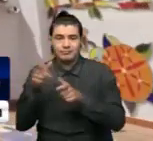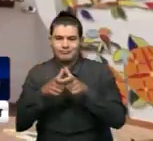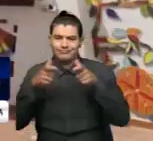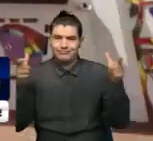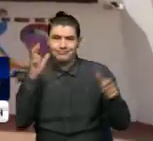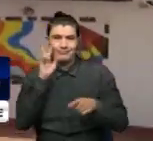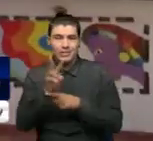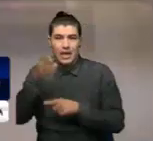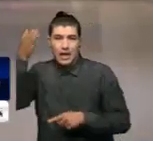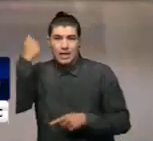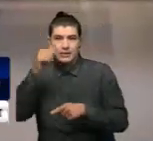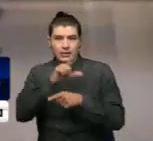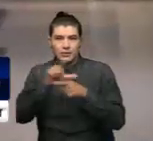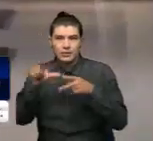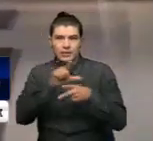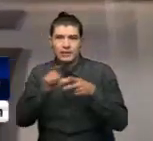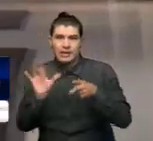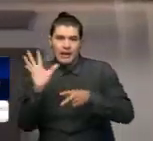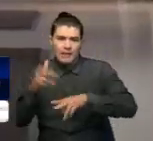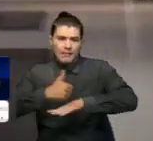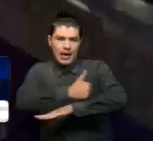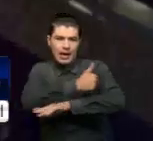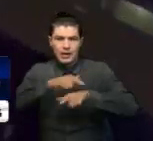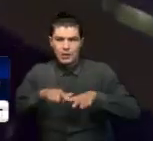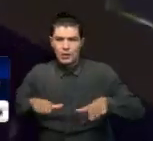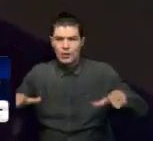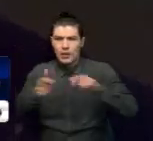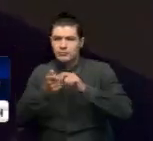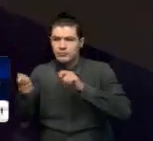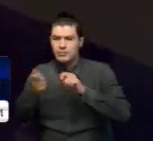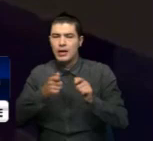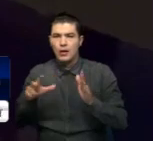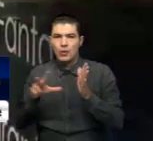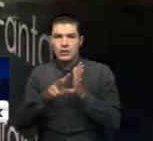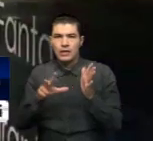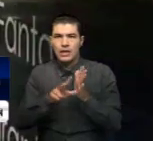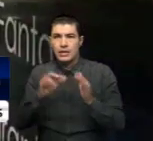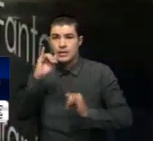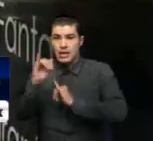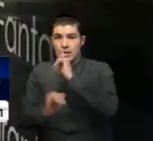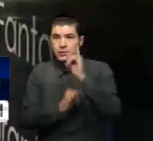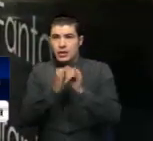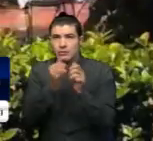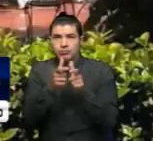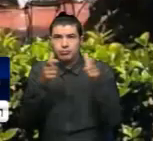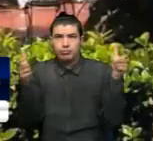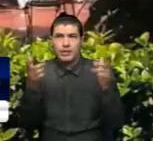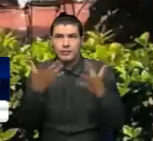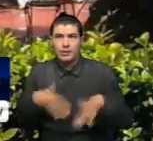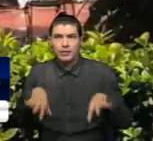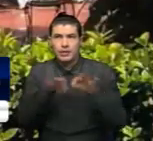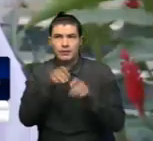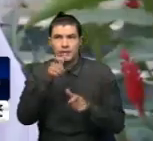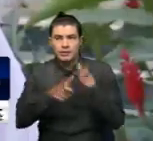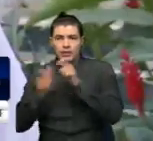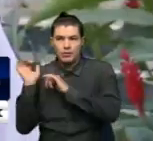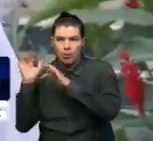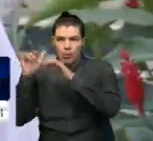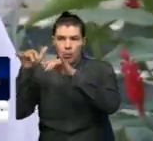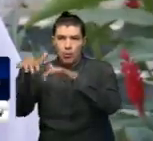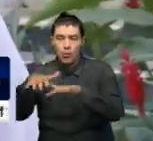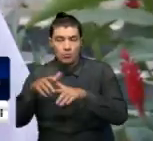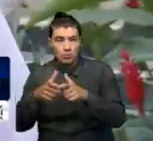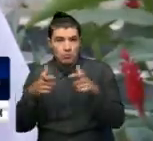los bares y restaurantes cercanos a los hoteles de marca internacional han tenido un crecimiento importante de clientes lo que hemos